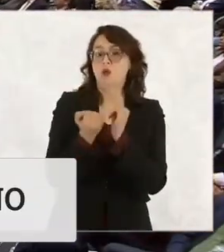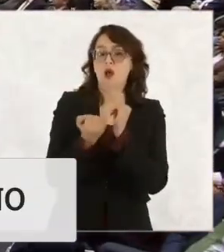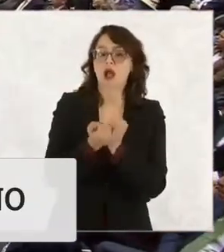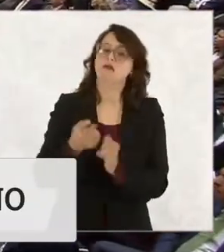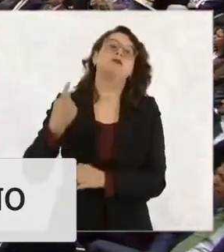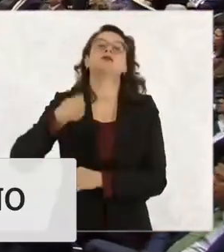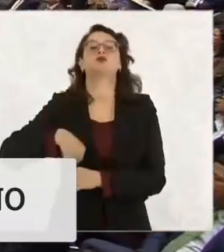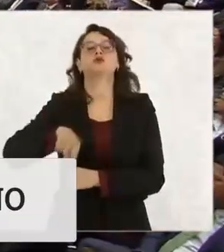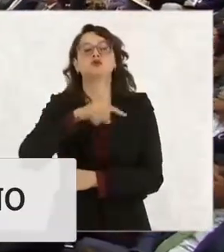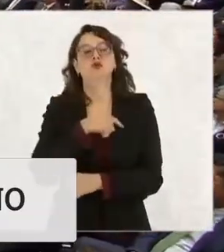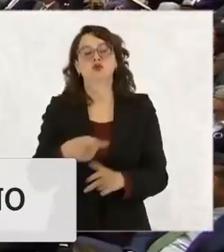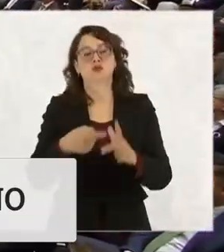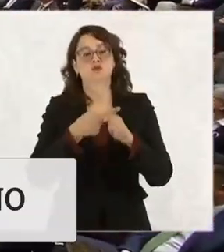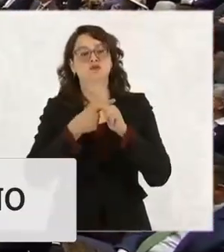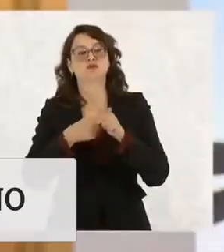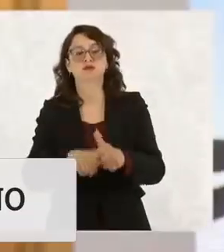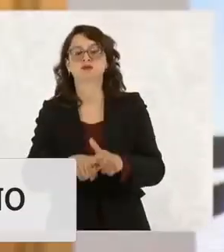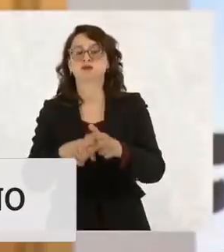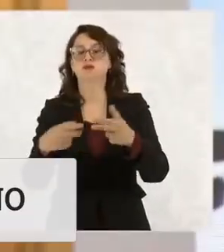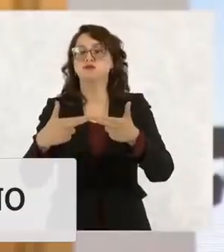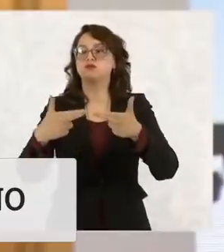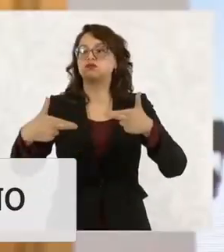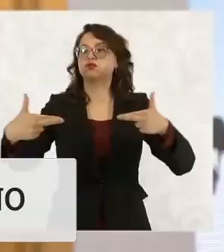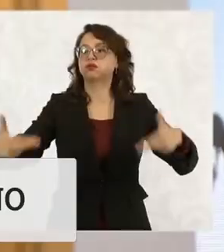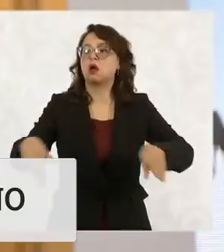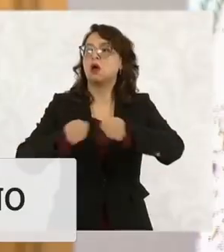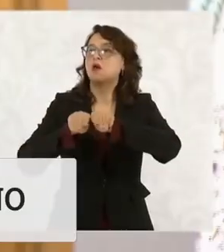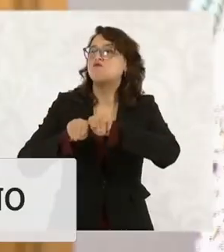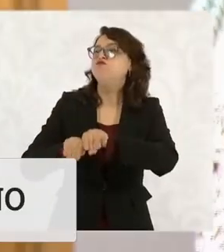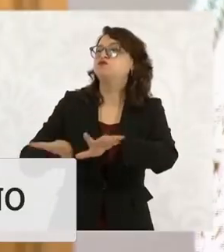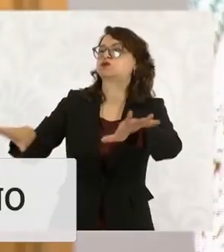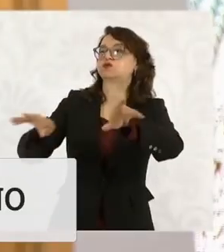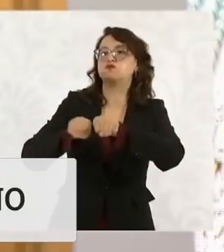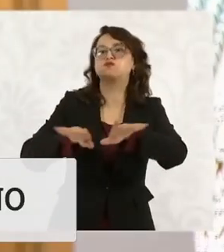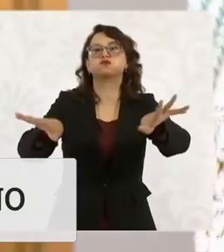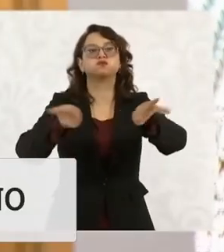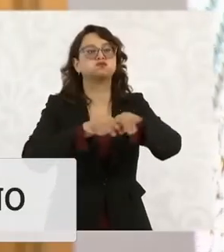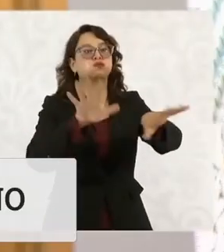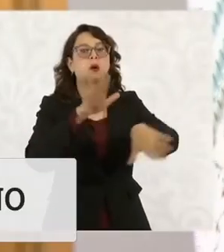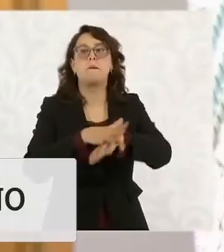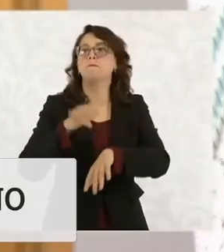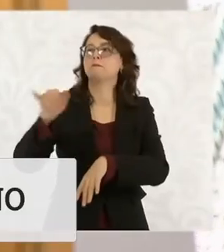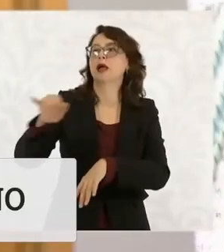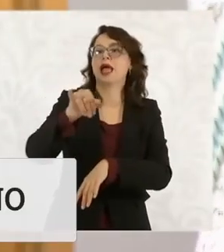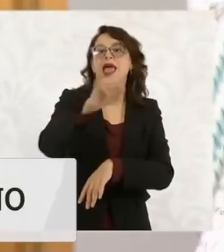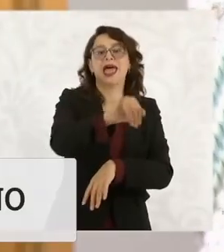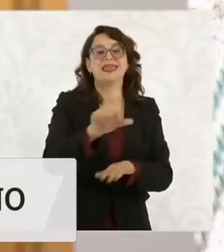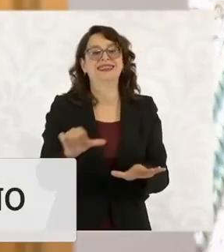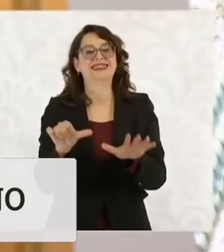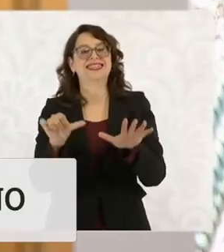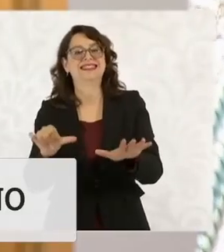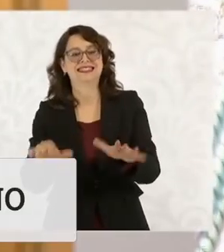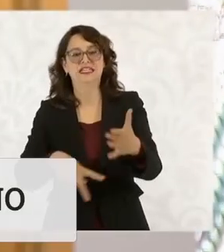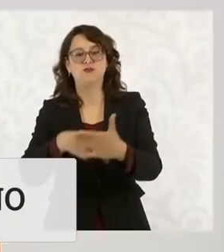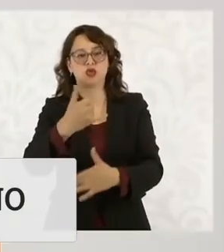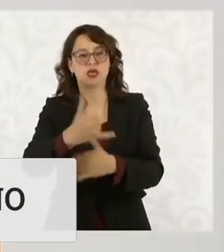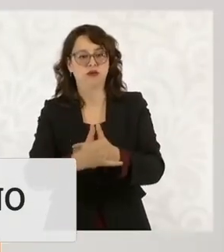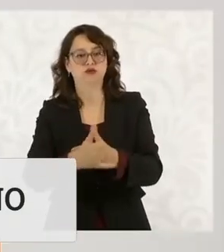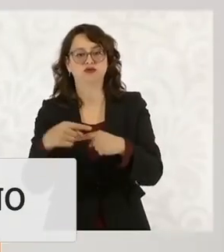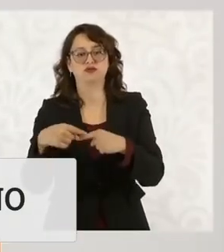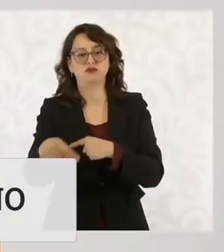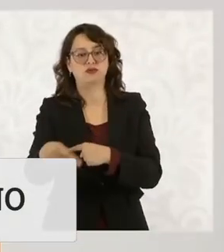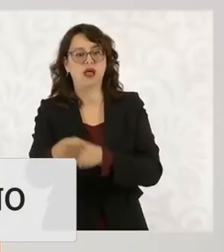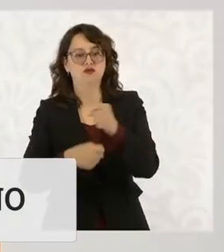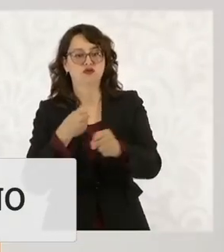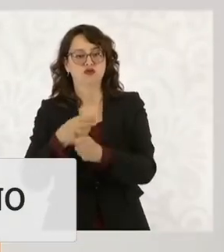estamos aumentando la capacidad de transmisión de electricidad del Sistema Eléctrico Nacional con 16 proyectos este año.